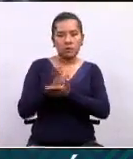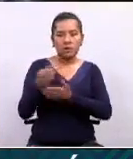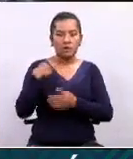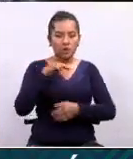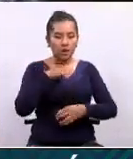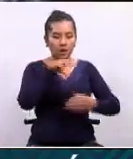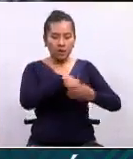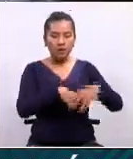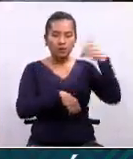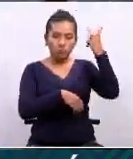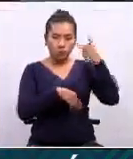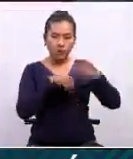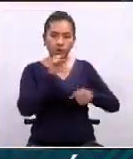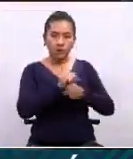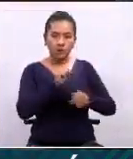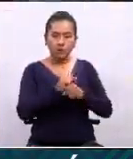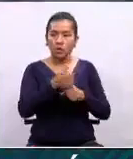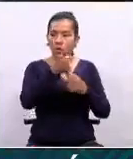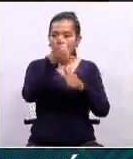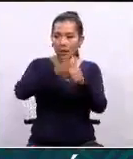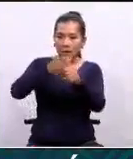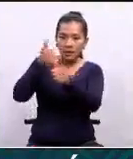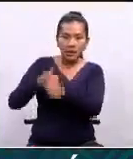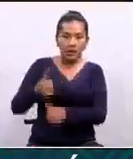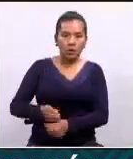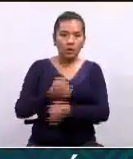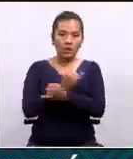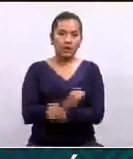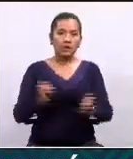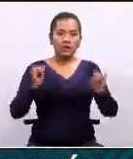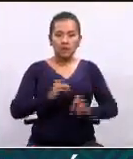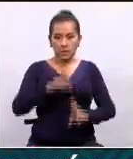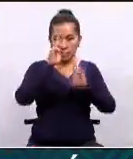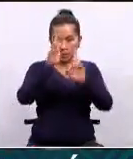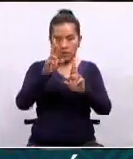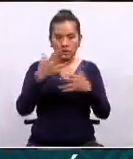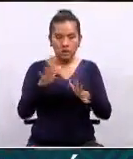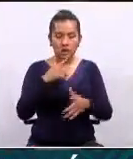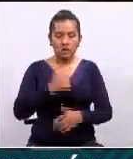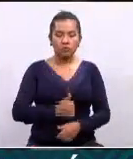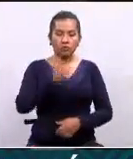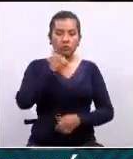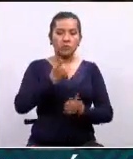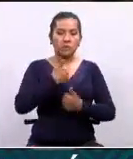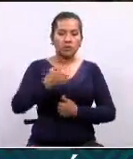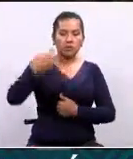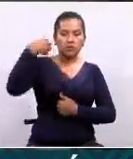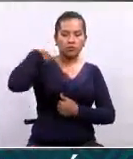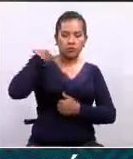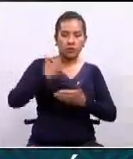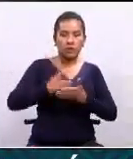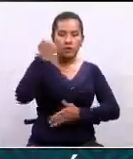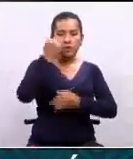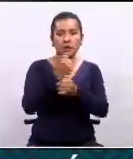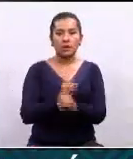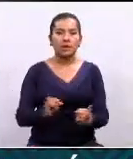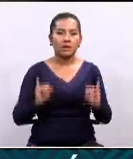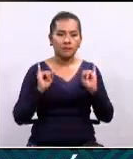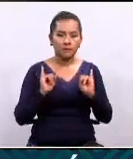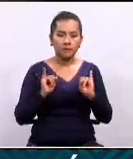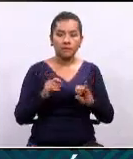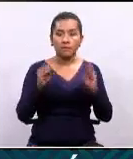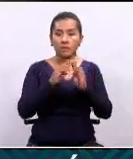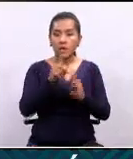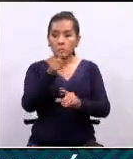políticas aplicadas en una u otra región, pues se preserva el principio de soberanía de cada estado. Ellos tienen una serie de problemas y están tomando una